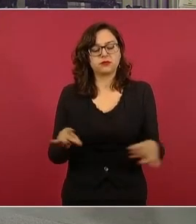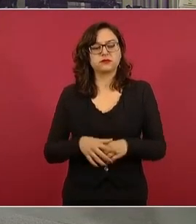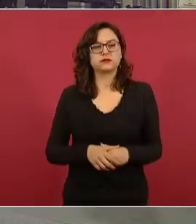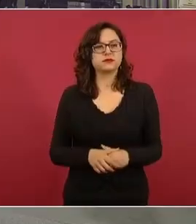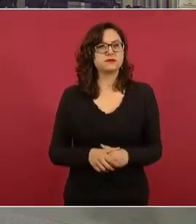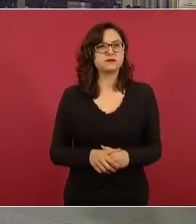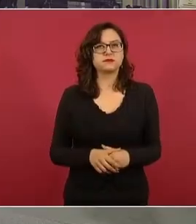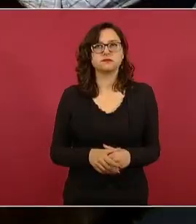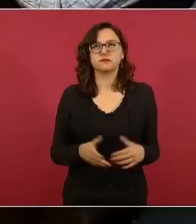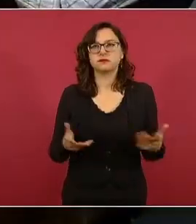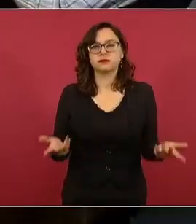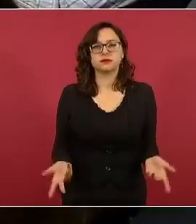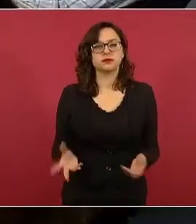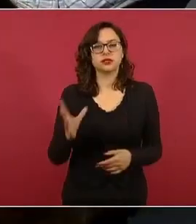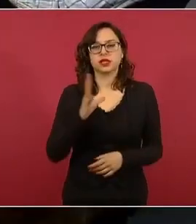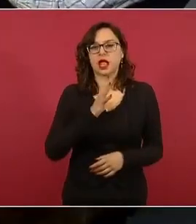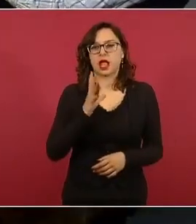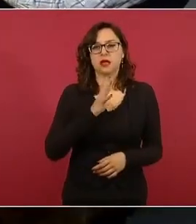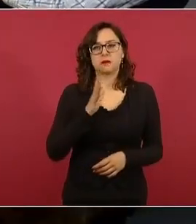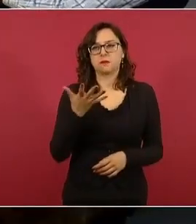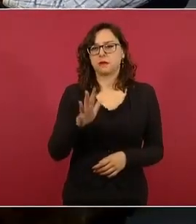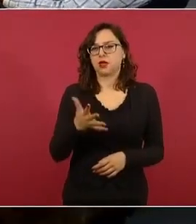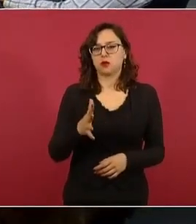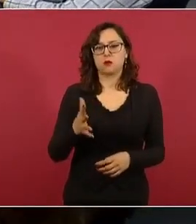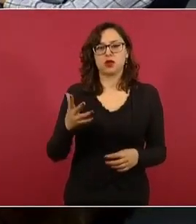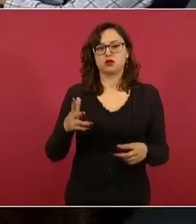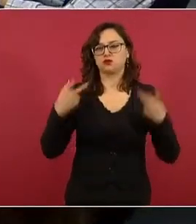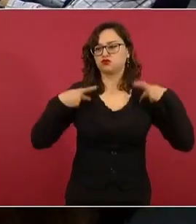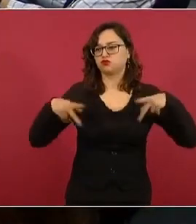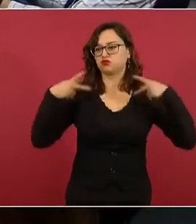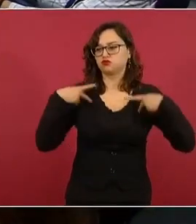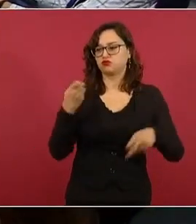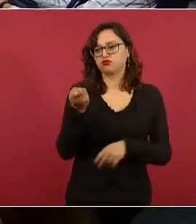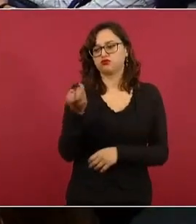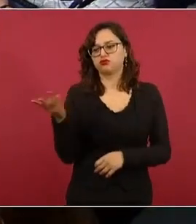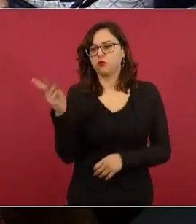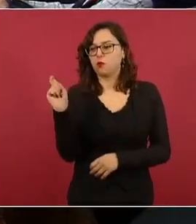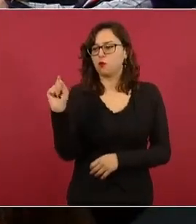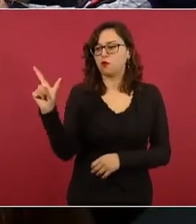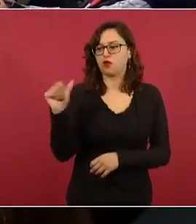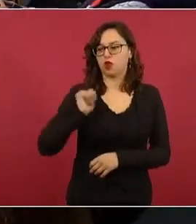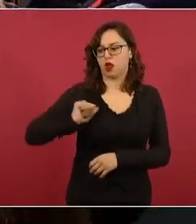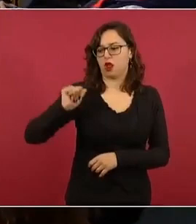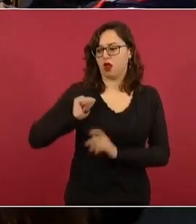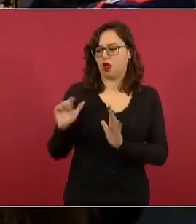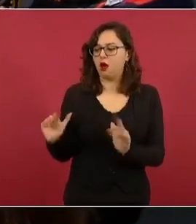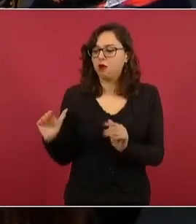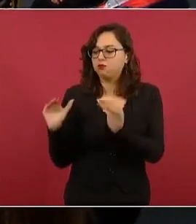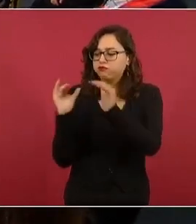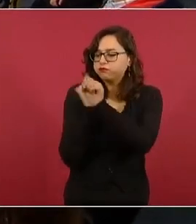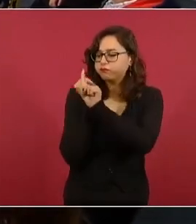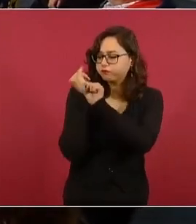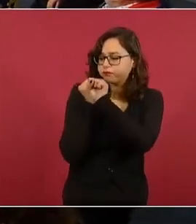pues como 100 arqueólogos, si no es que más.